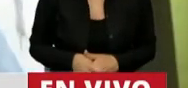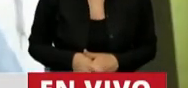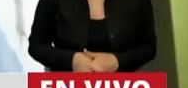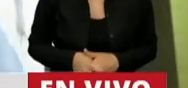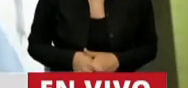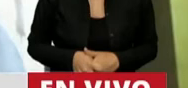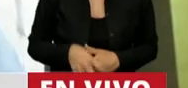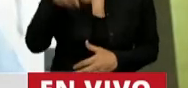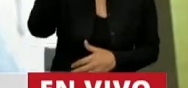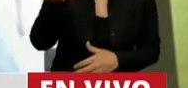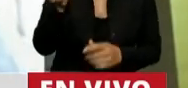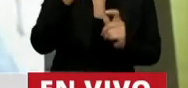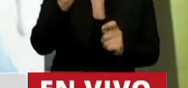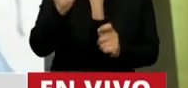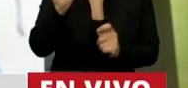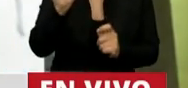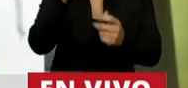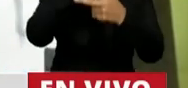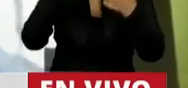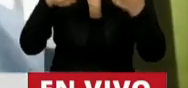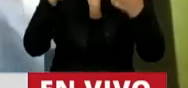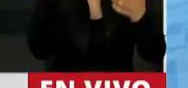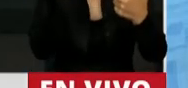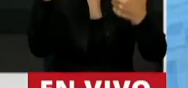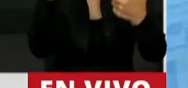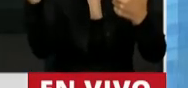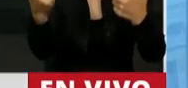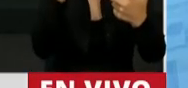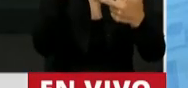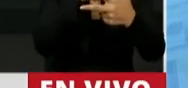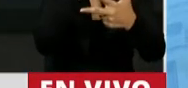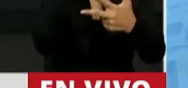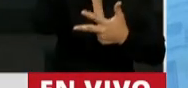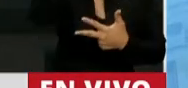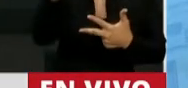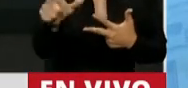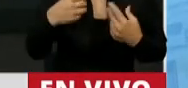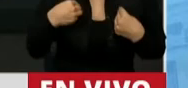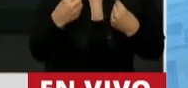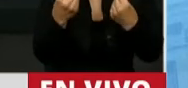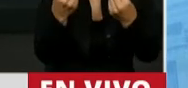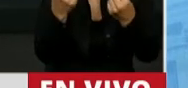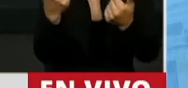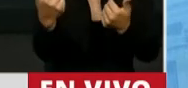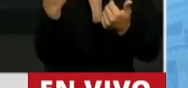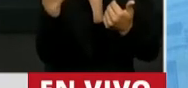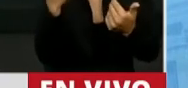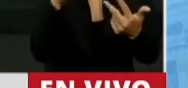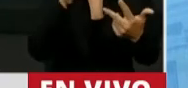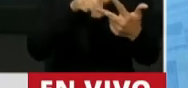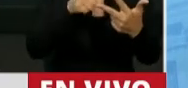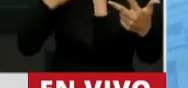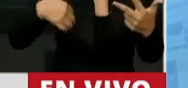tenía tres enormes virtudes. Era un ser humano de notable sensibilidad, un argentino